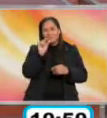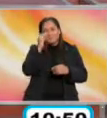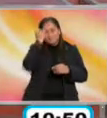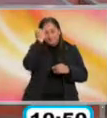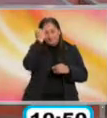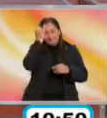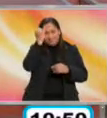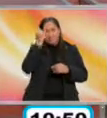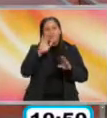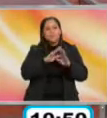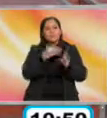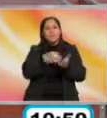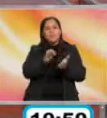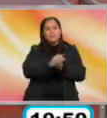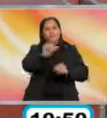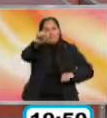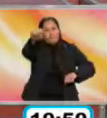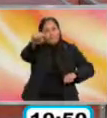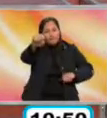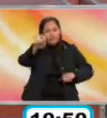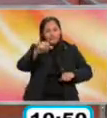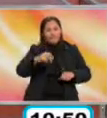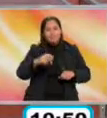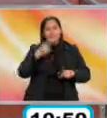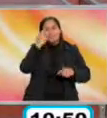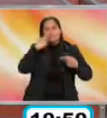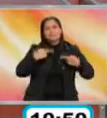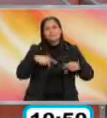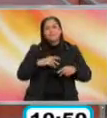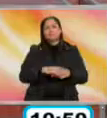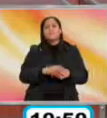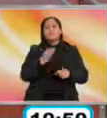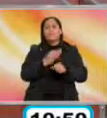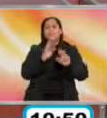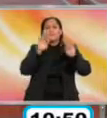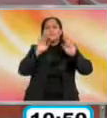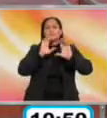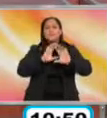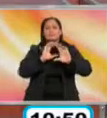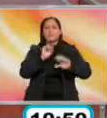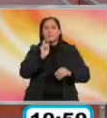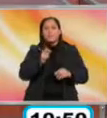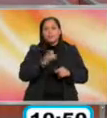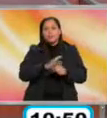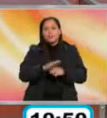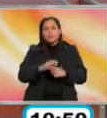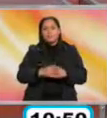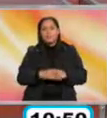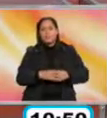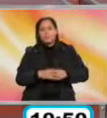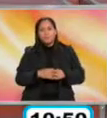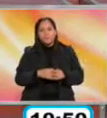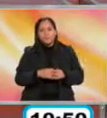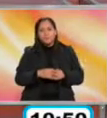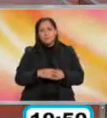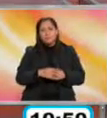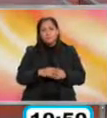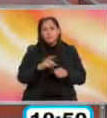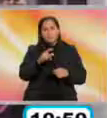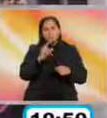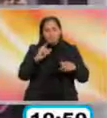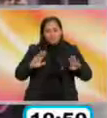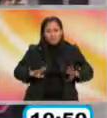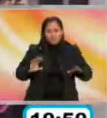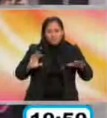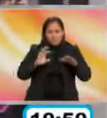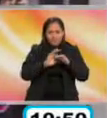de superhéroe, ¿no? Al final, superhéroe urbano, ¿no? Oye, ¿y qué nos vas a cantar ahorita? Pues ahora la rola Dame Vida. Ok,